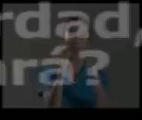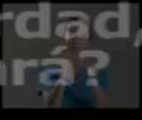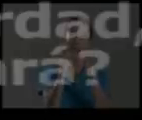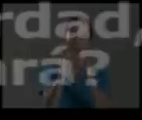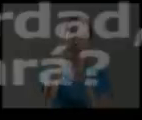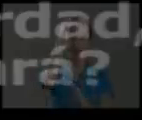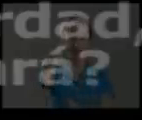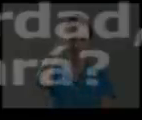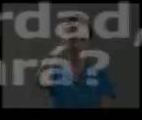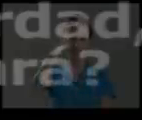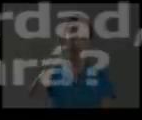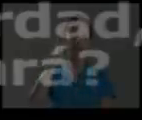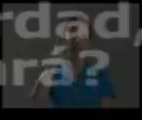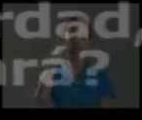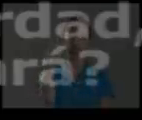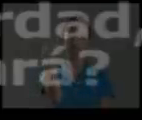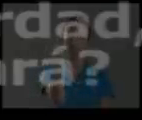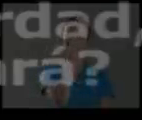Pero un ish,